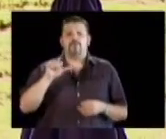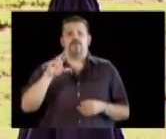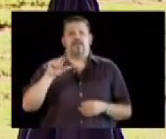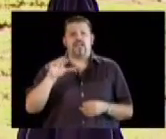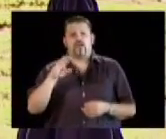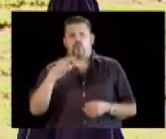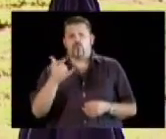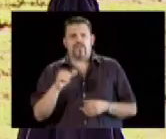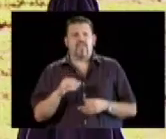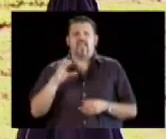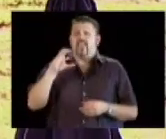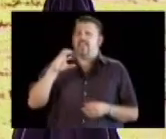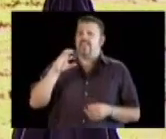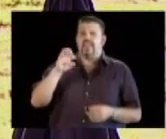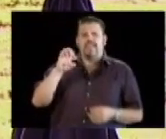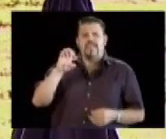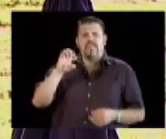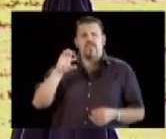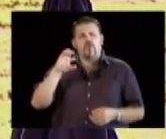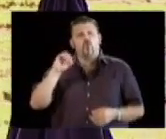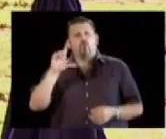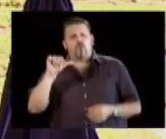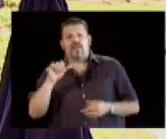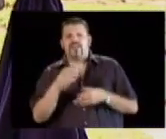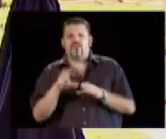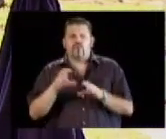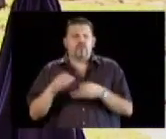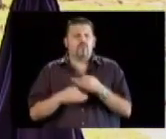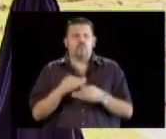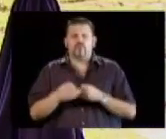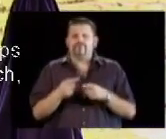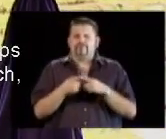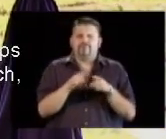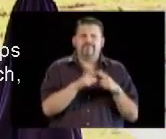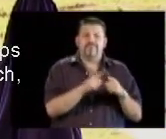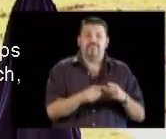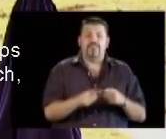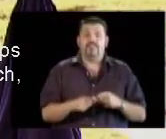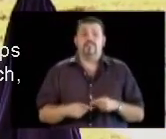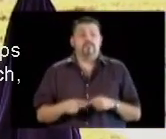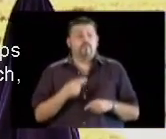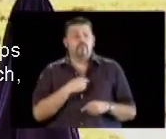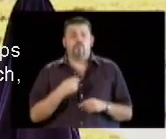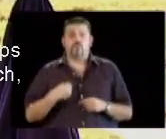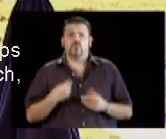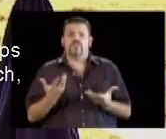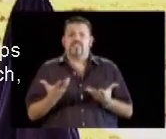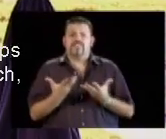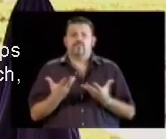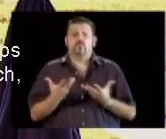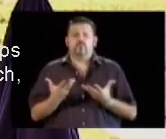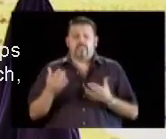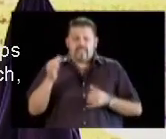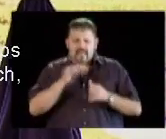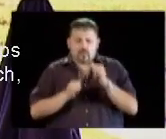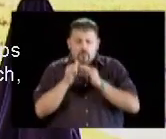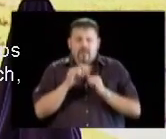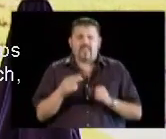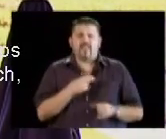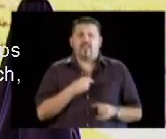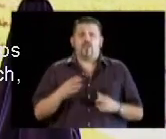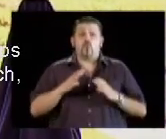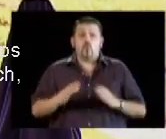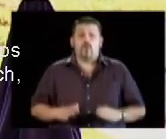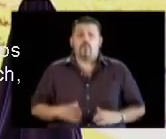la egocola, el egomandarín. ¿Y qué se llama esto de la termogénesis? Es un proceso que ayuda al cuerpo a